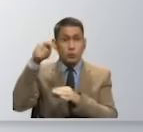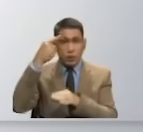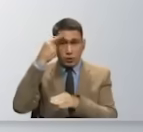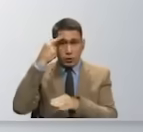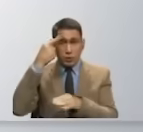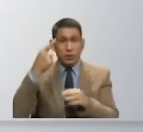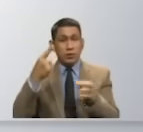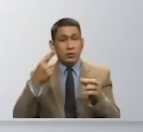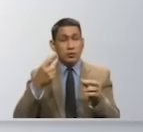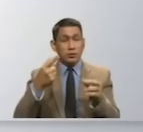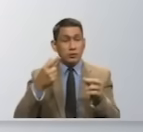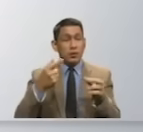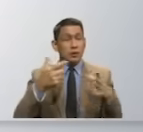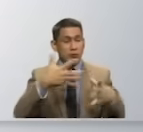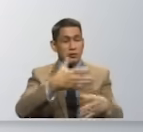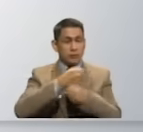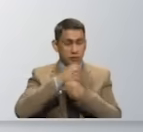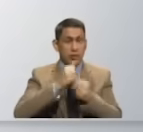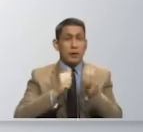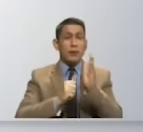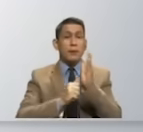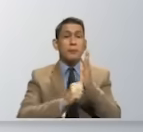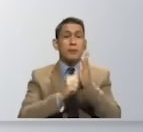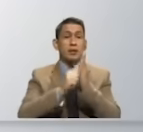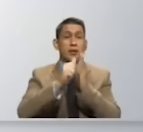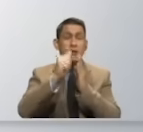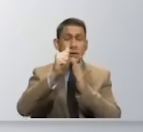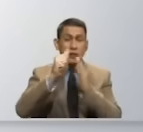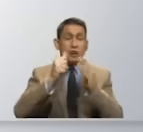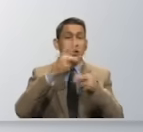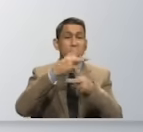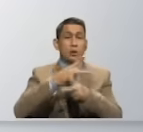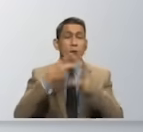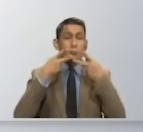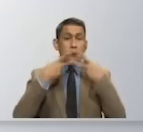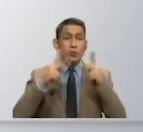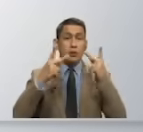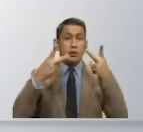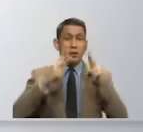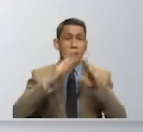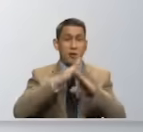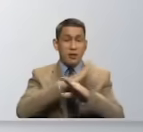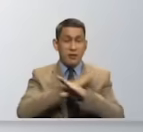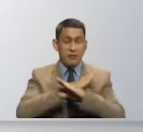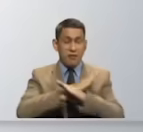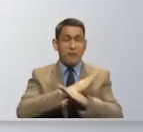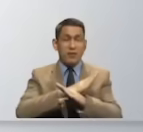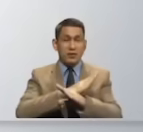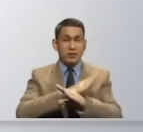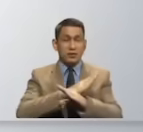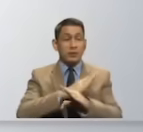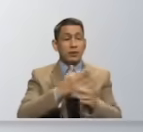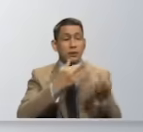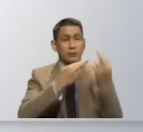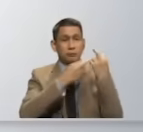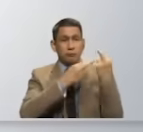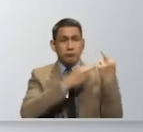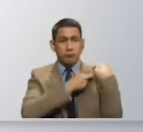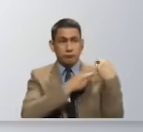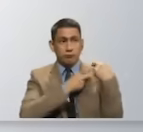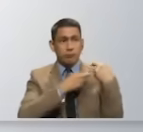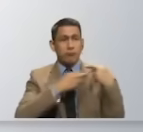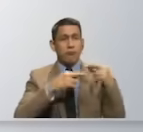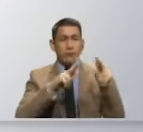la Secretaría del Consejo de Seguridad Pública y el Ministerio de Defensa fue encargado de formular el Plan Nacional de